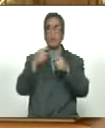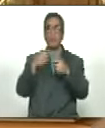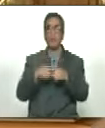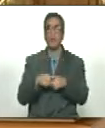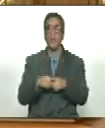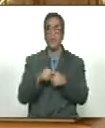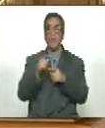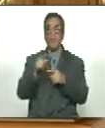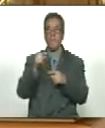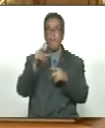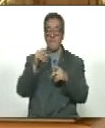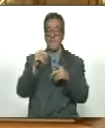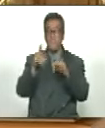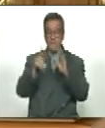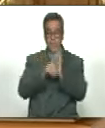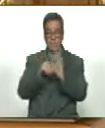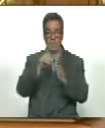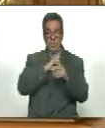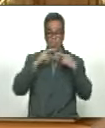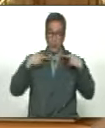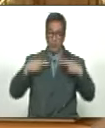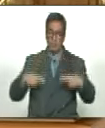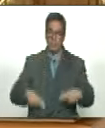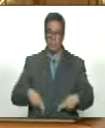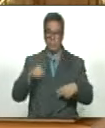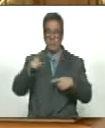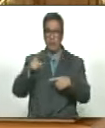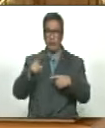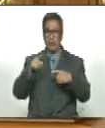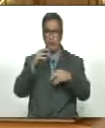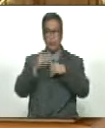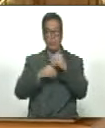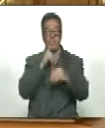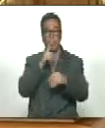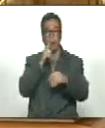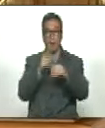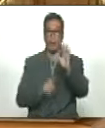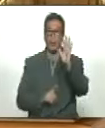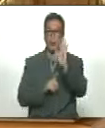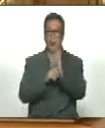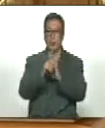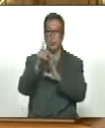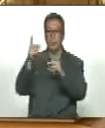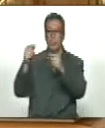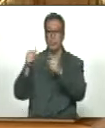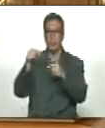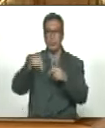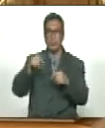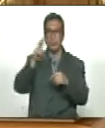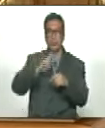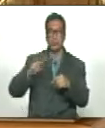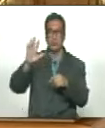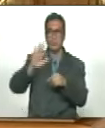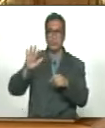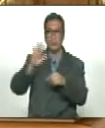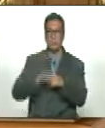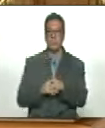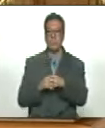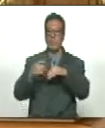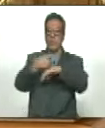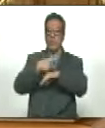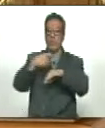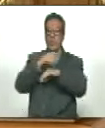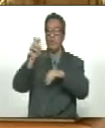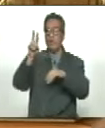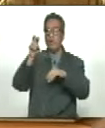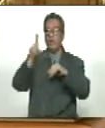comerciales, sobre todo derechos humanos, y la violación al crecimiento económico del país. ¿Qué busca esta